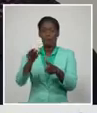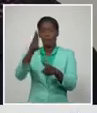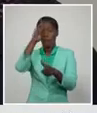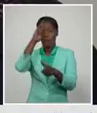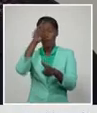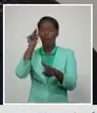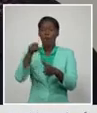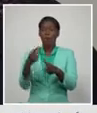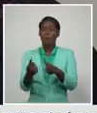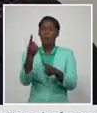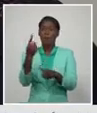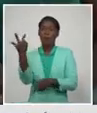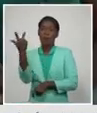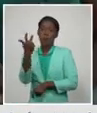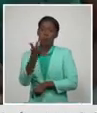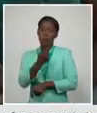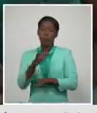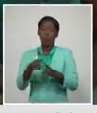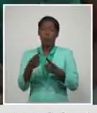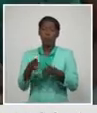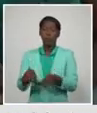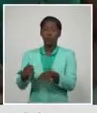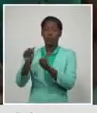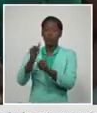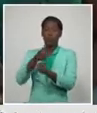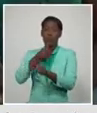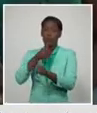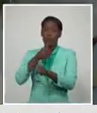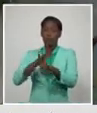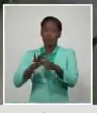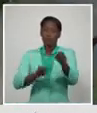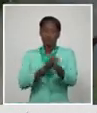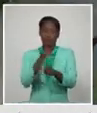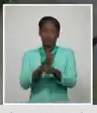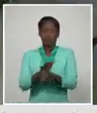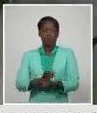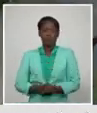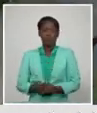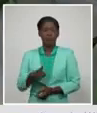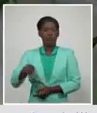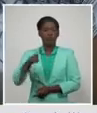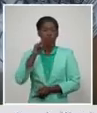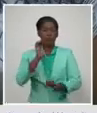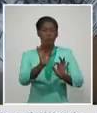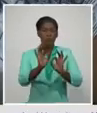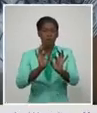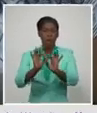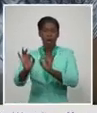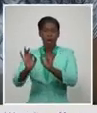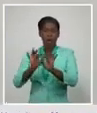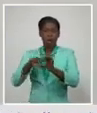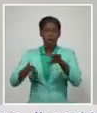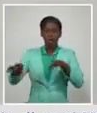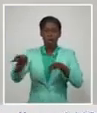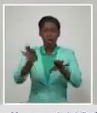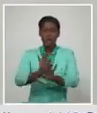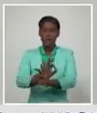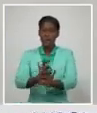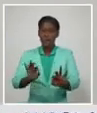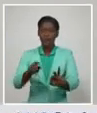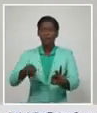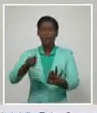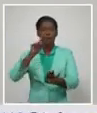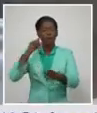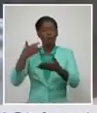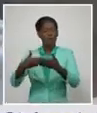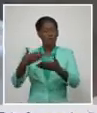tienen las más posibilidades de infectarse. Se aseguran las condiciones y el personal capacitado para el ensayo. Desde Santiago